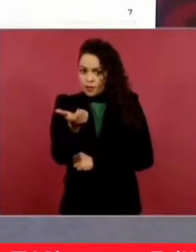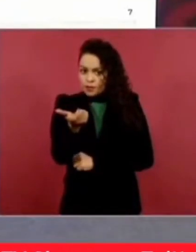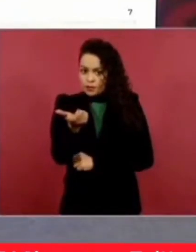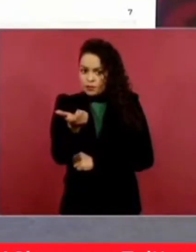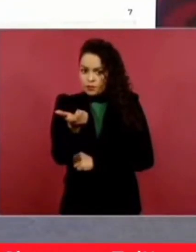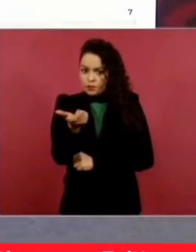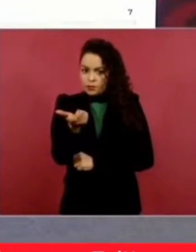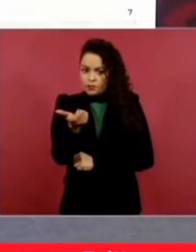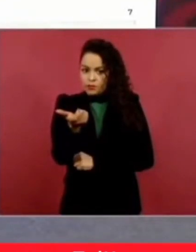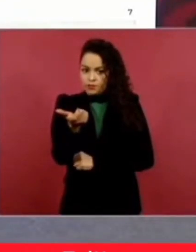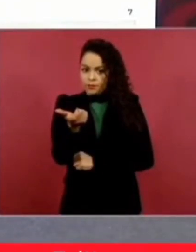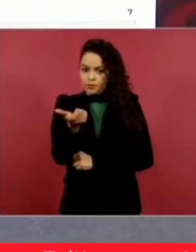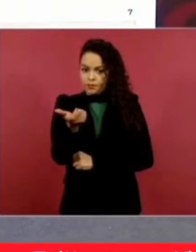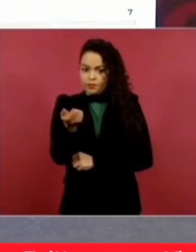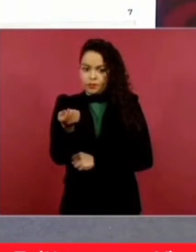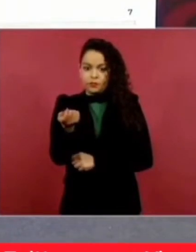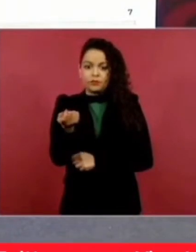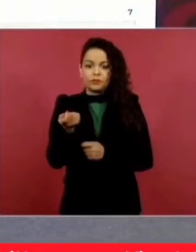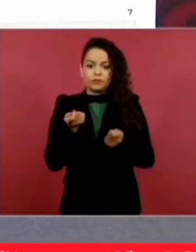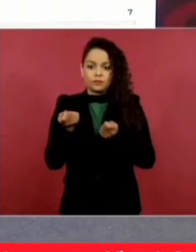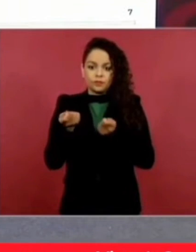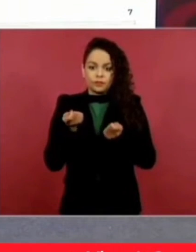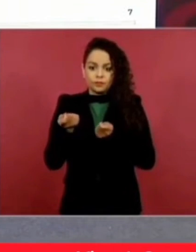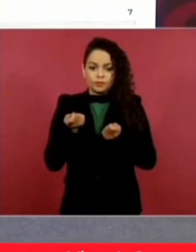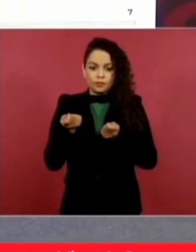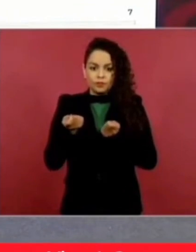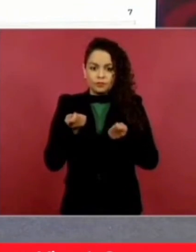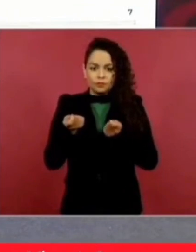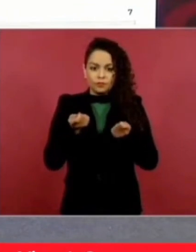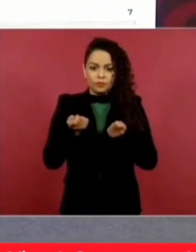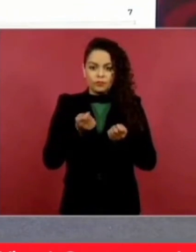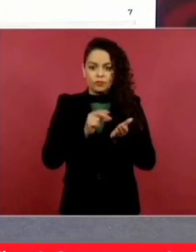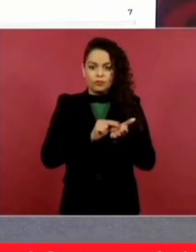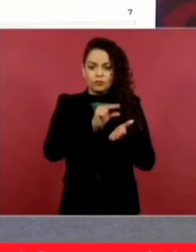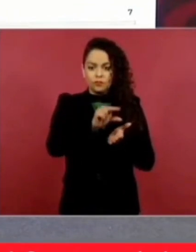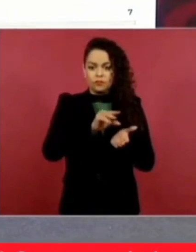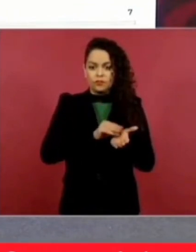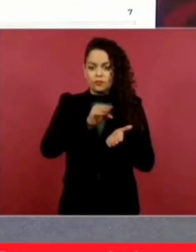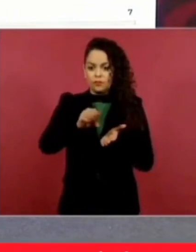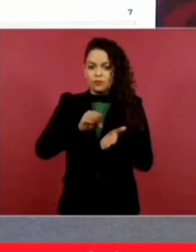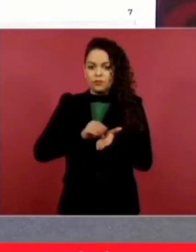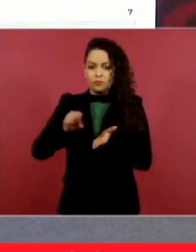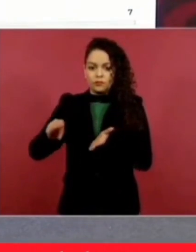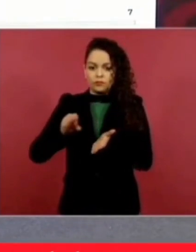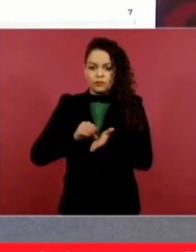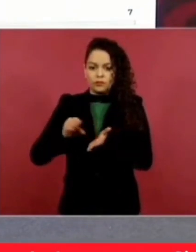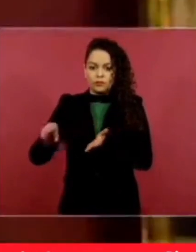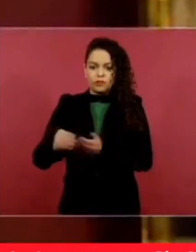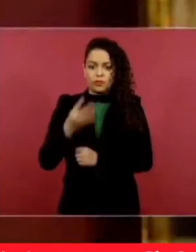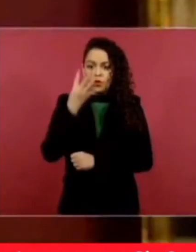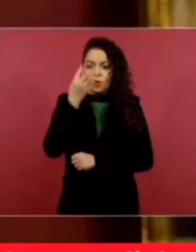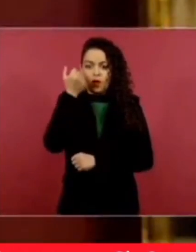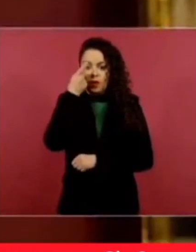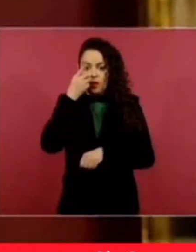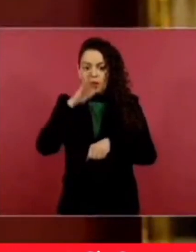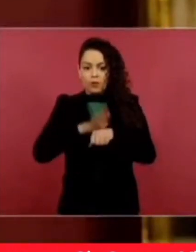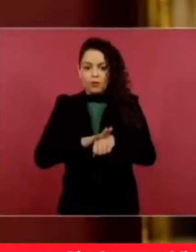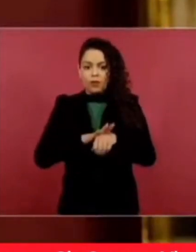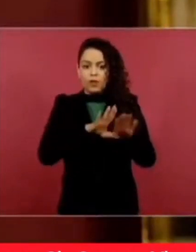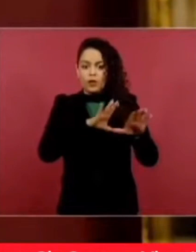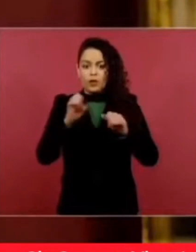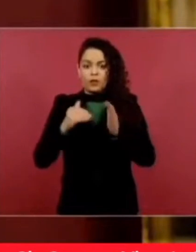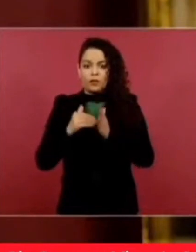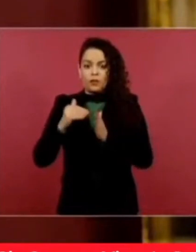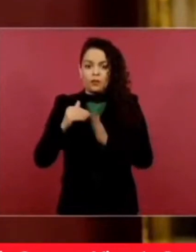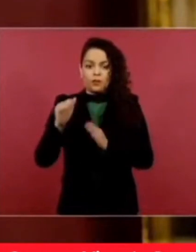ministrando por 500 millones de pesos en 4 ministraciones. Solo hicieron 2